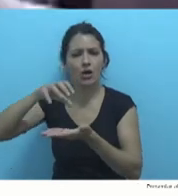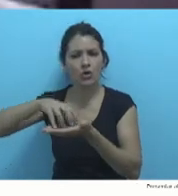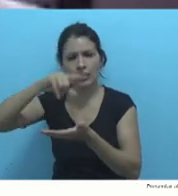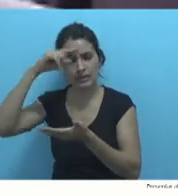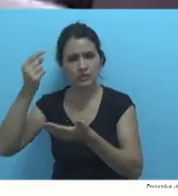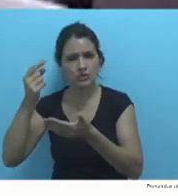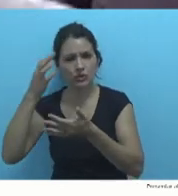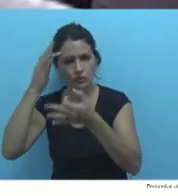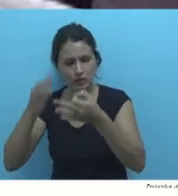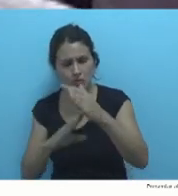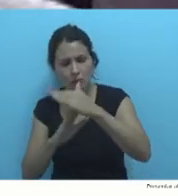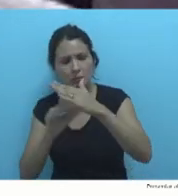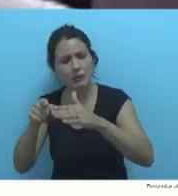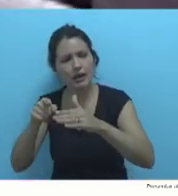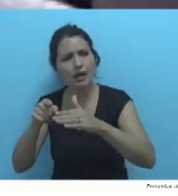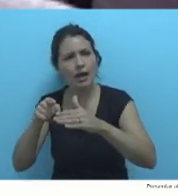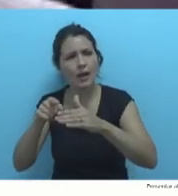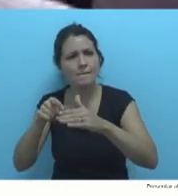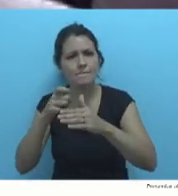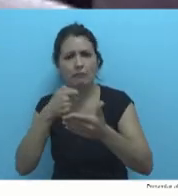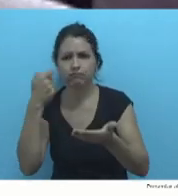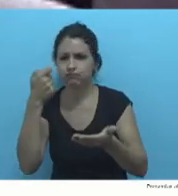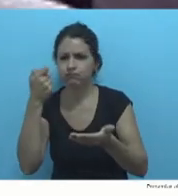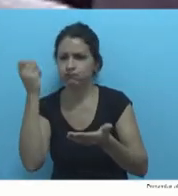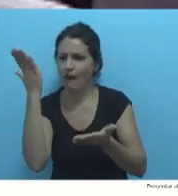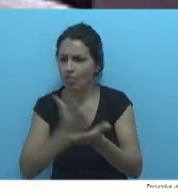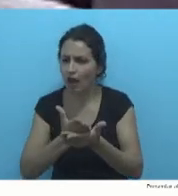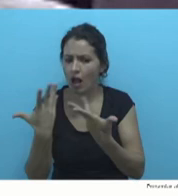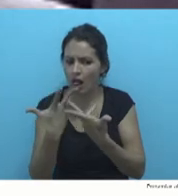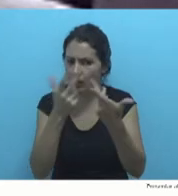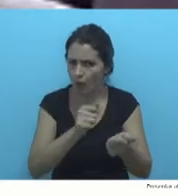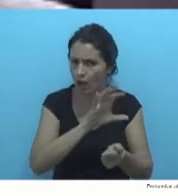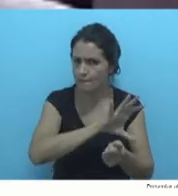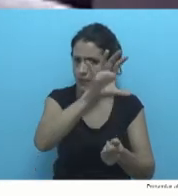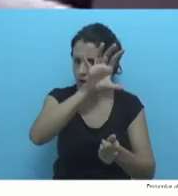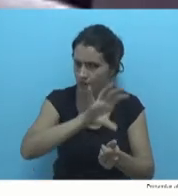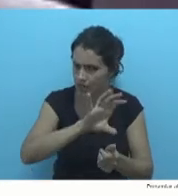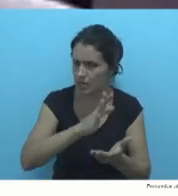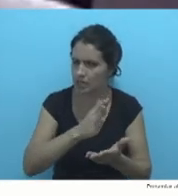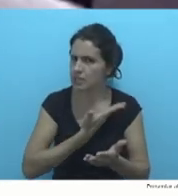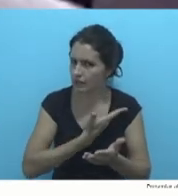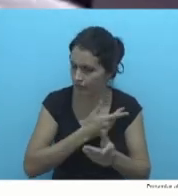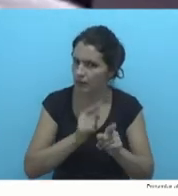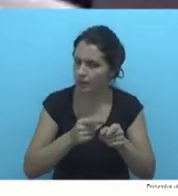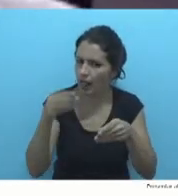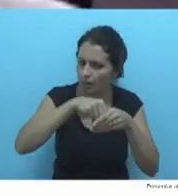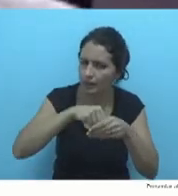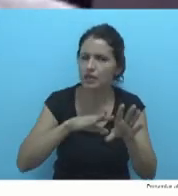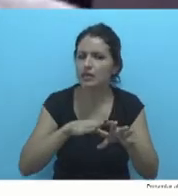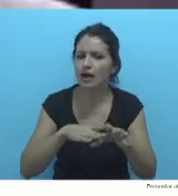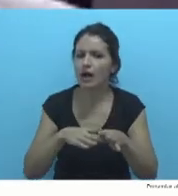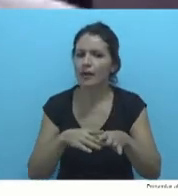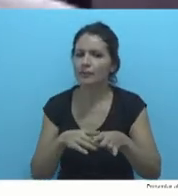una bandera federal que la Corte entendió que tenía que plantar. También quiero decirles que